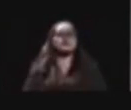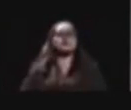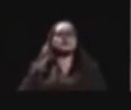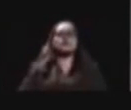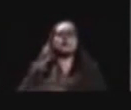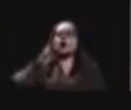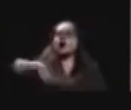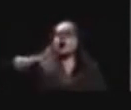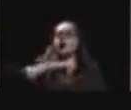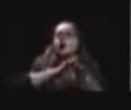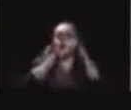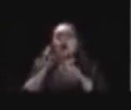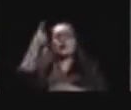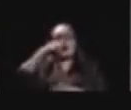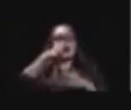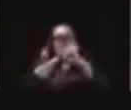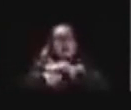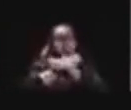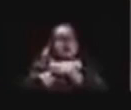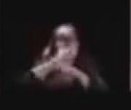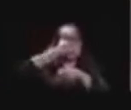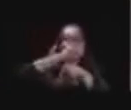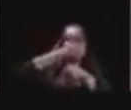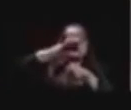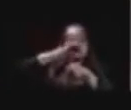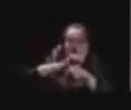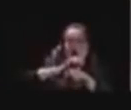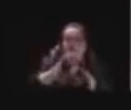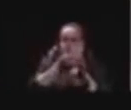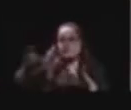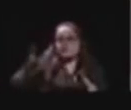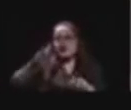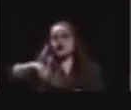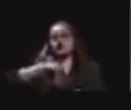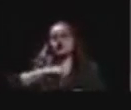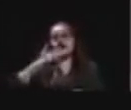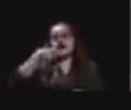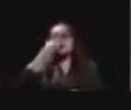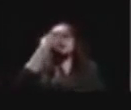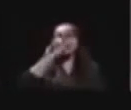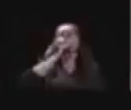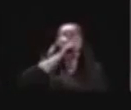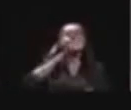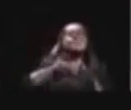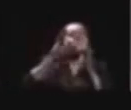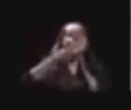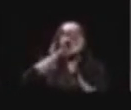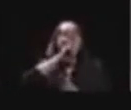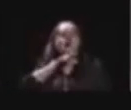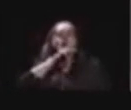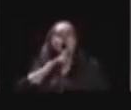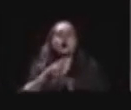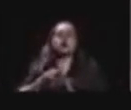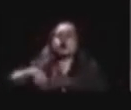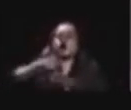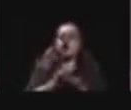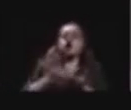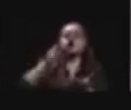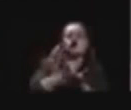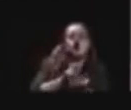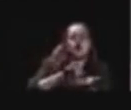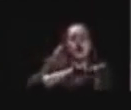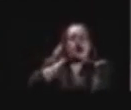Para el fortalecimiento de la educación básica, mejoraremos los planteles educativos y duplicaremos